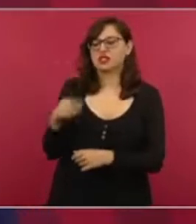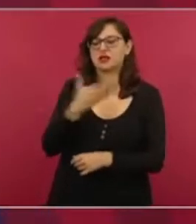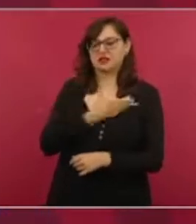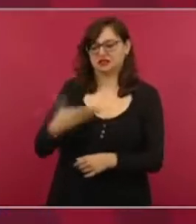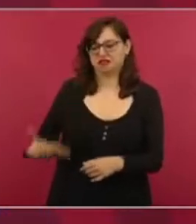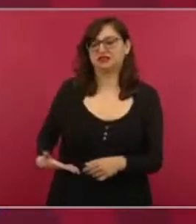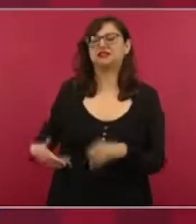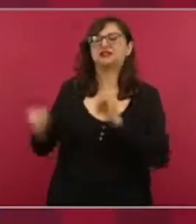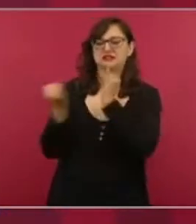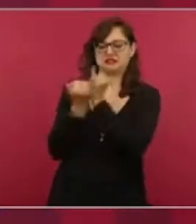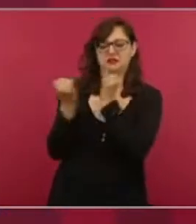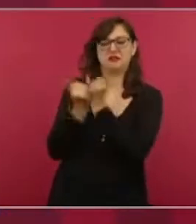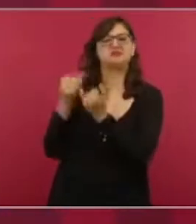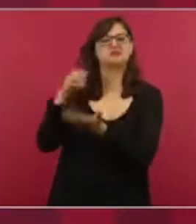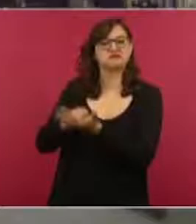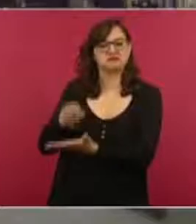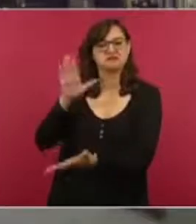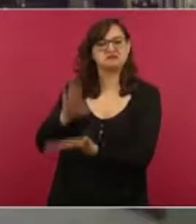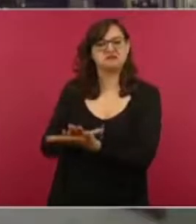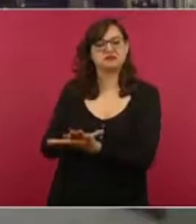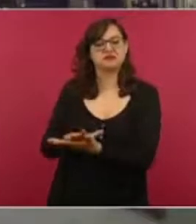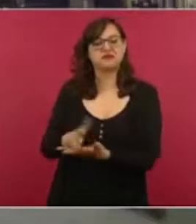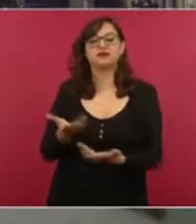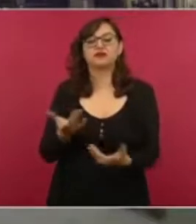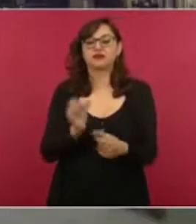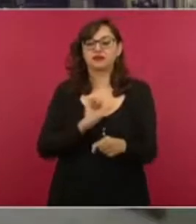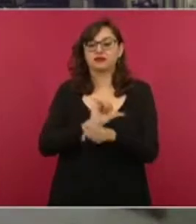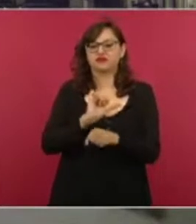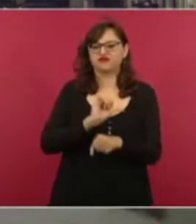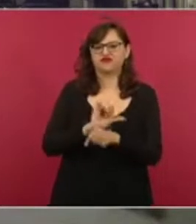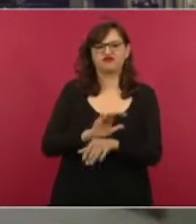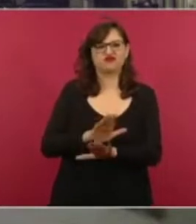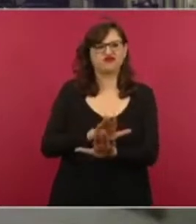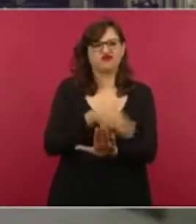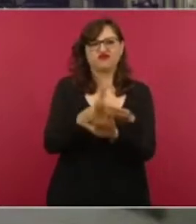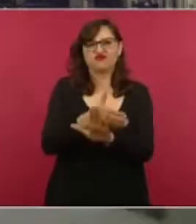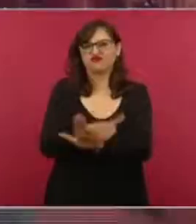información o mensajes de Argentina en contra de Alberto Fernández.